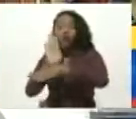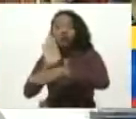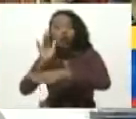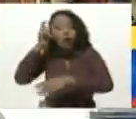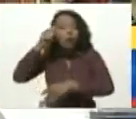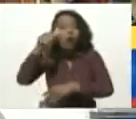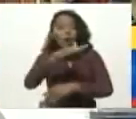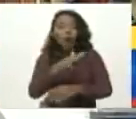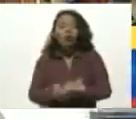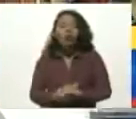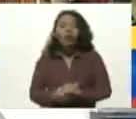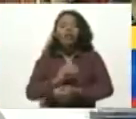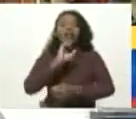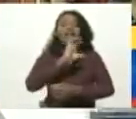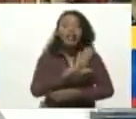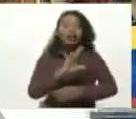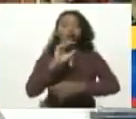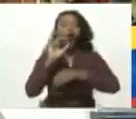pueblo.